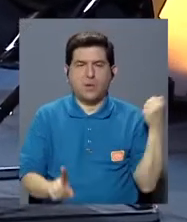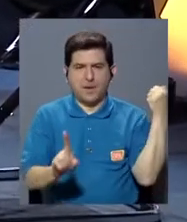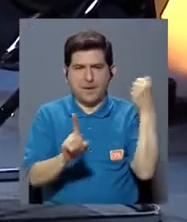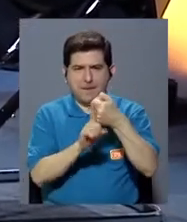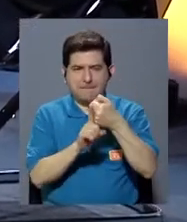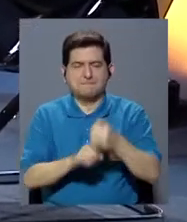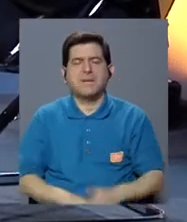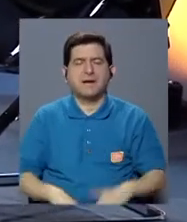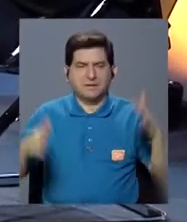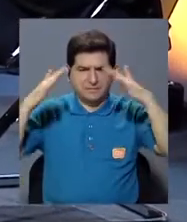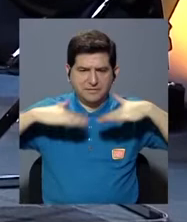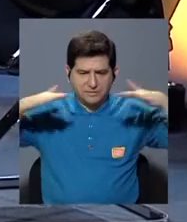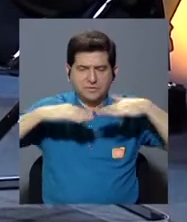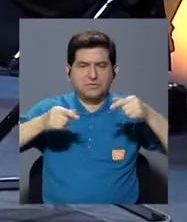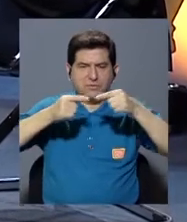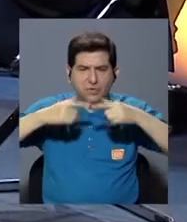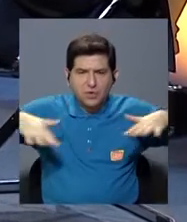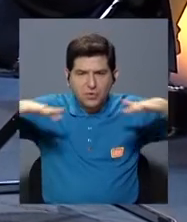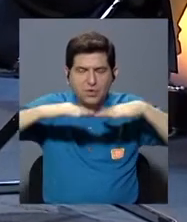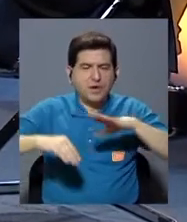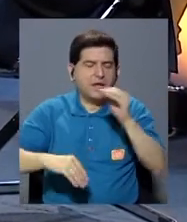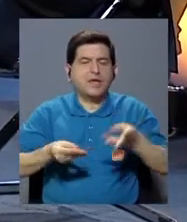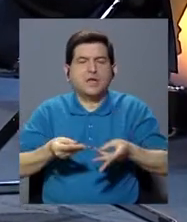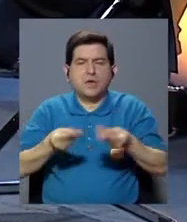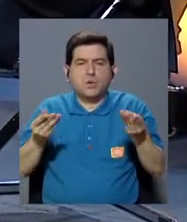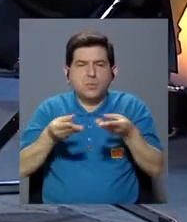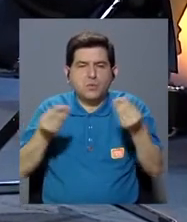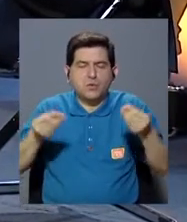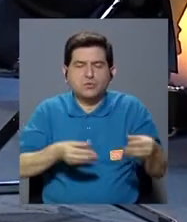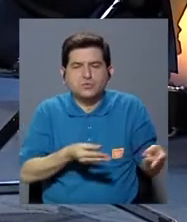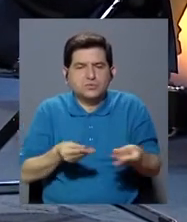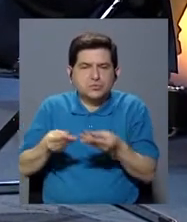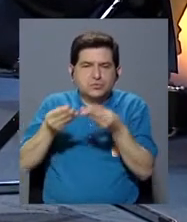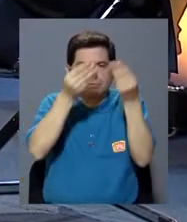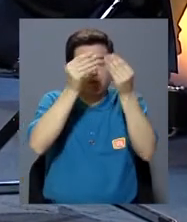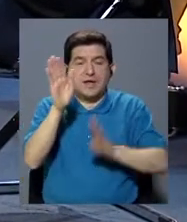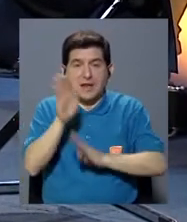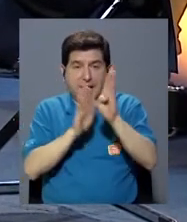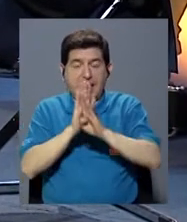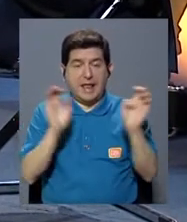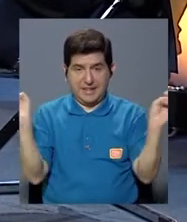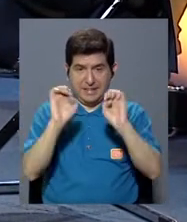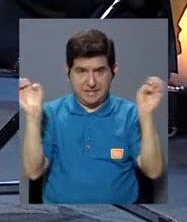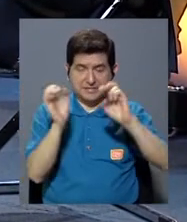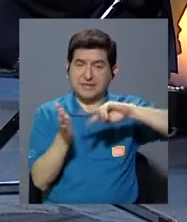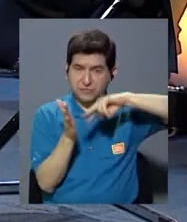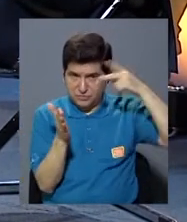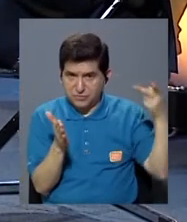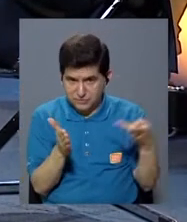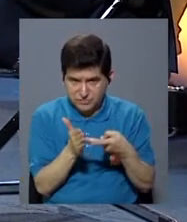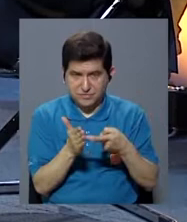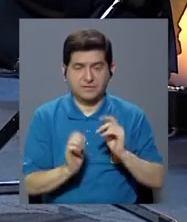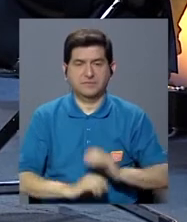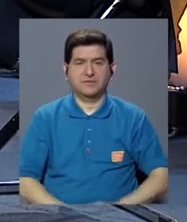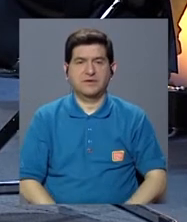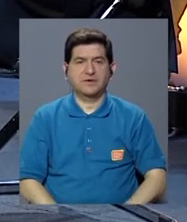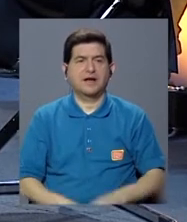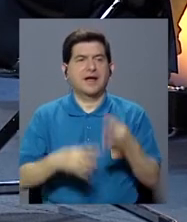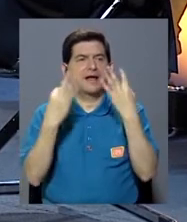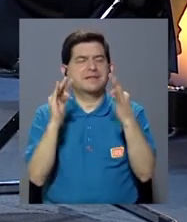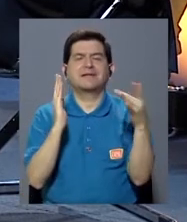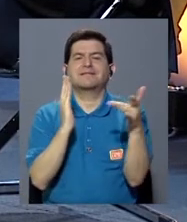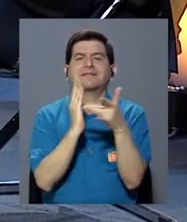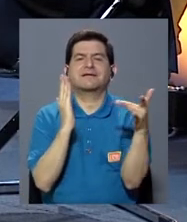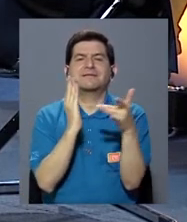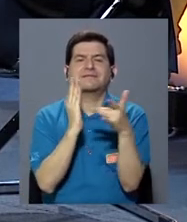al impacto ambiental geográfico versus la producción de emisiones, porque el desarrollo energético implica, en ese sentido,